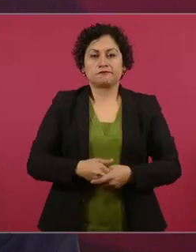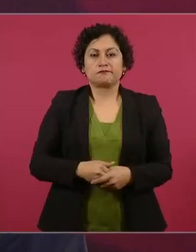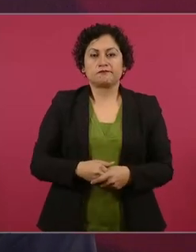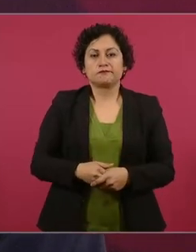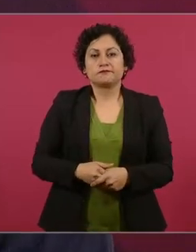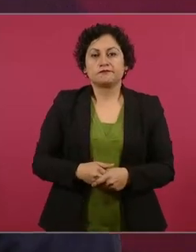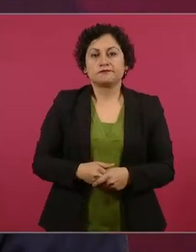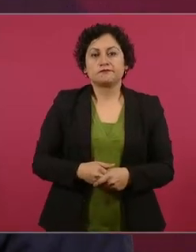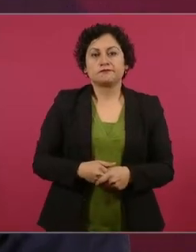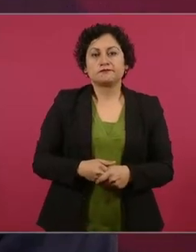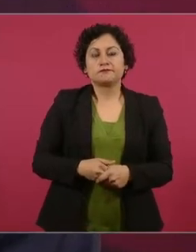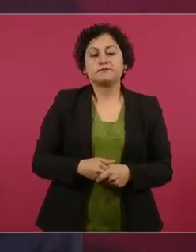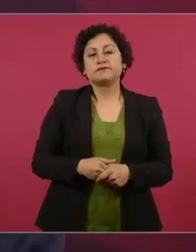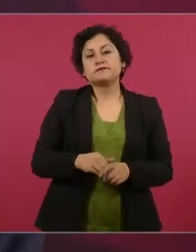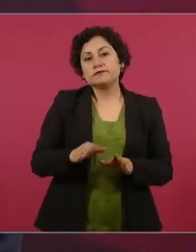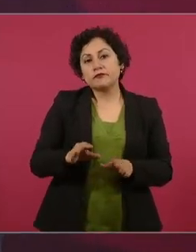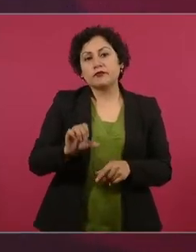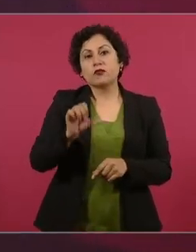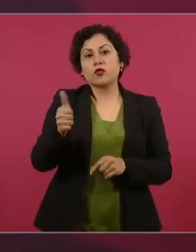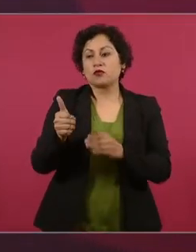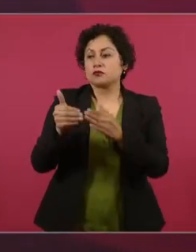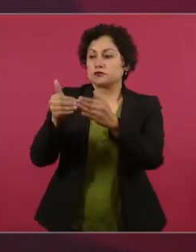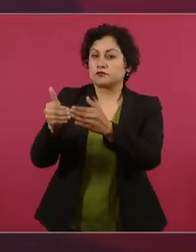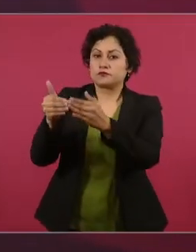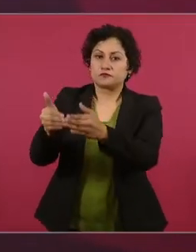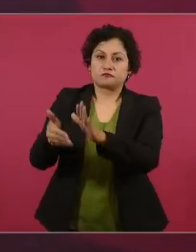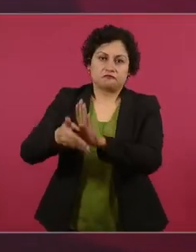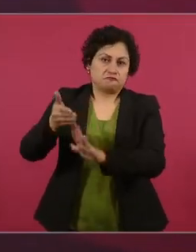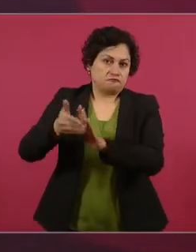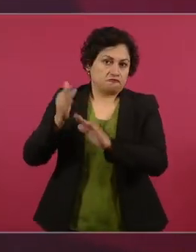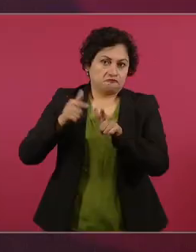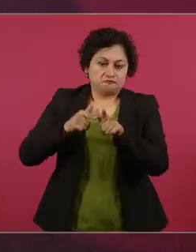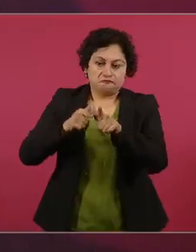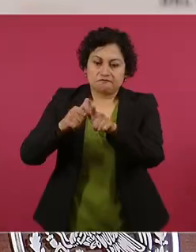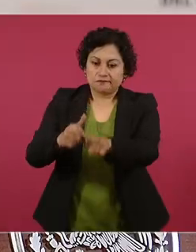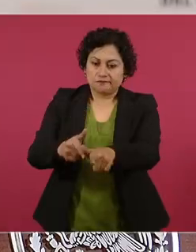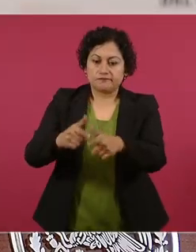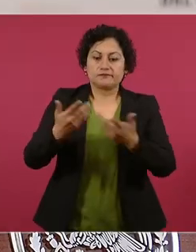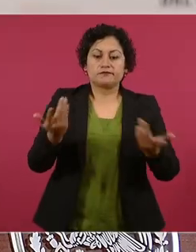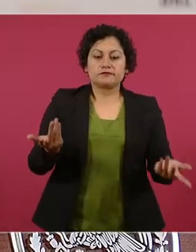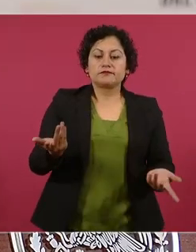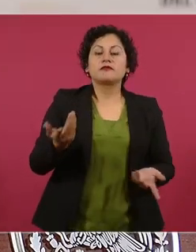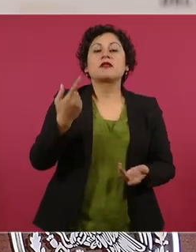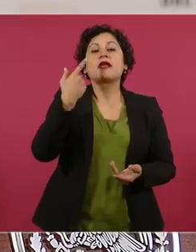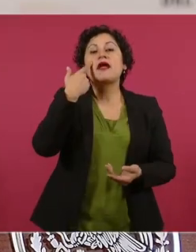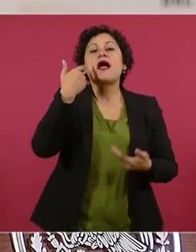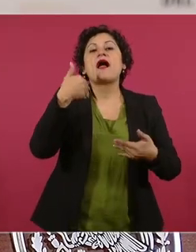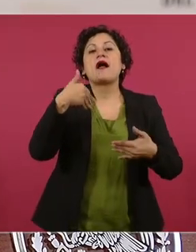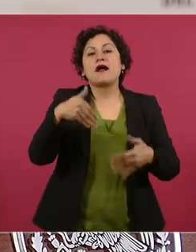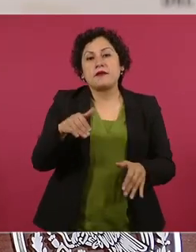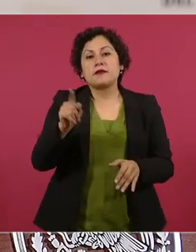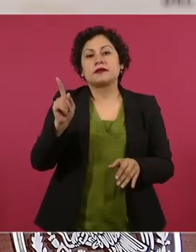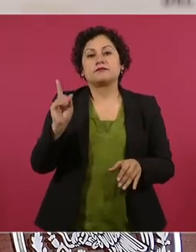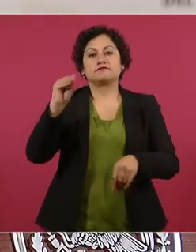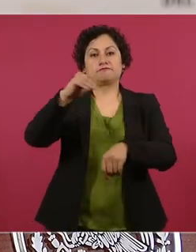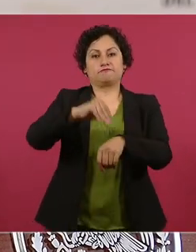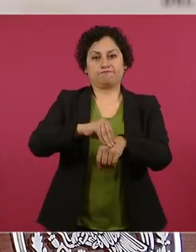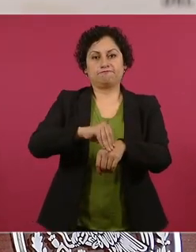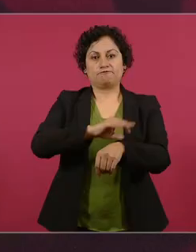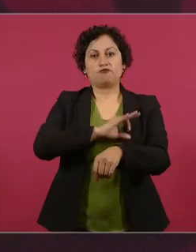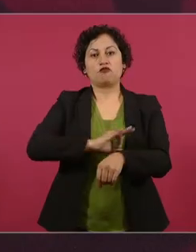Los trabajos del puerto también están avanzando, pues vamos a ver si se incluye.